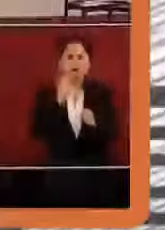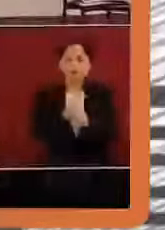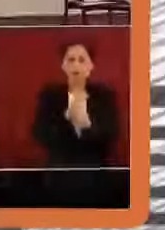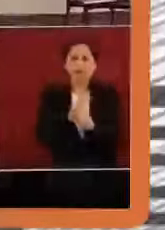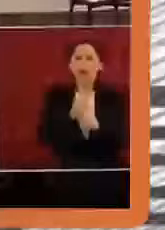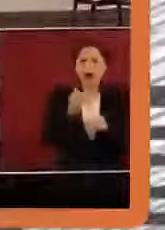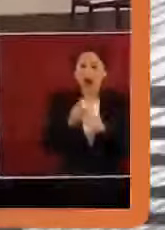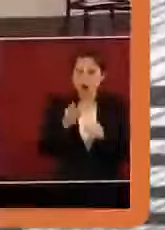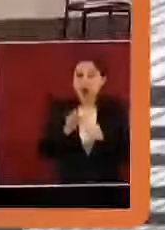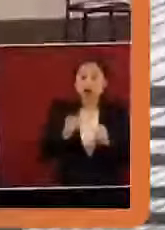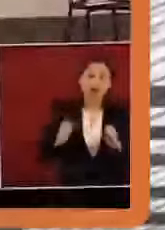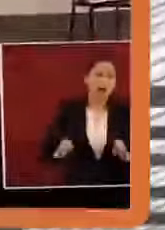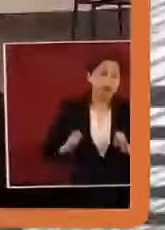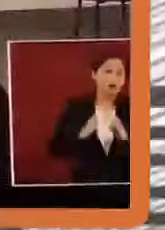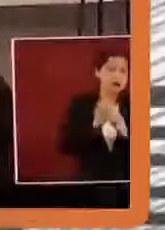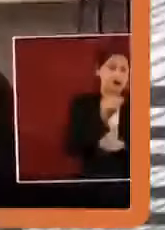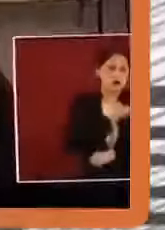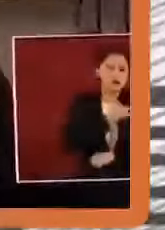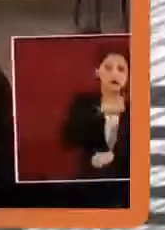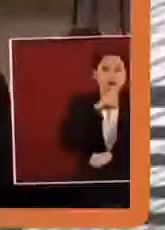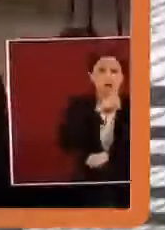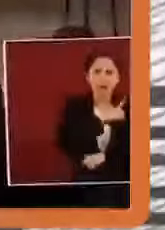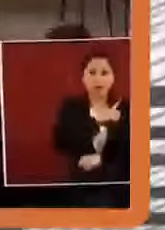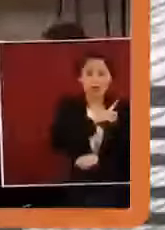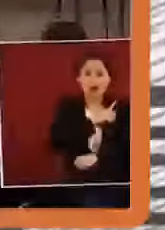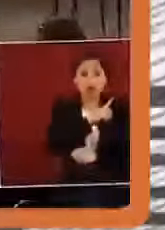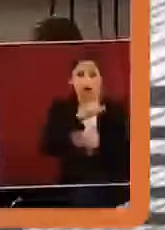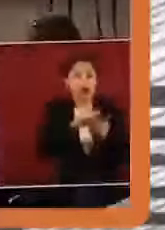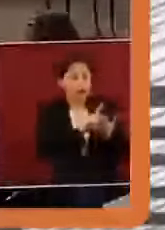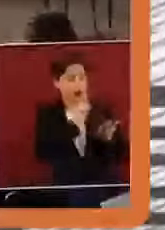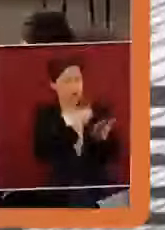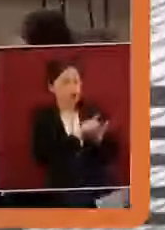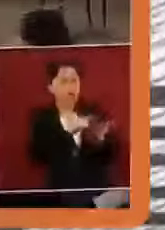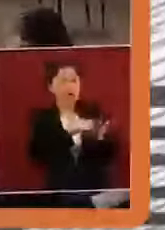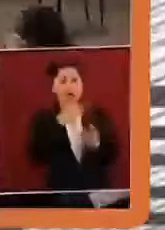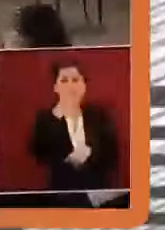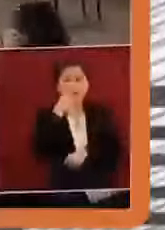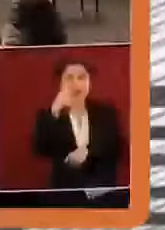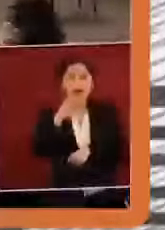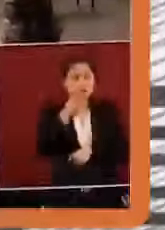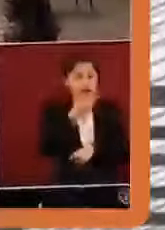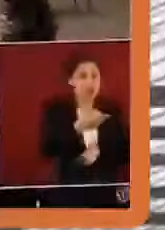emergencia para separar a los trabajadores o para despedirlos. Y